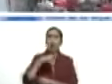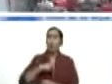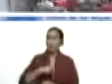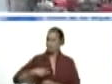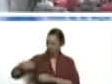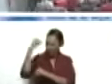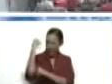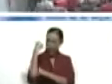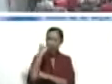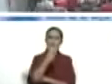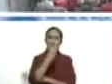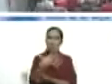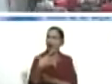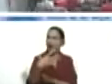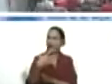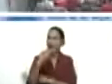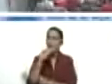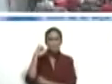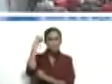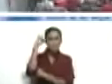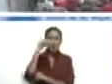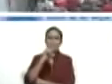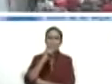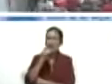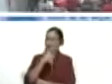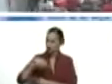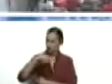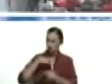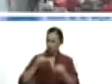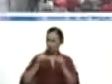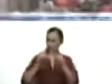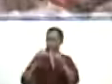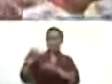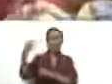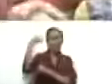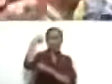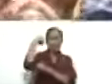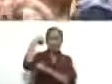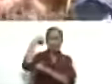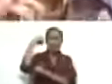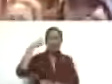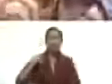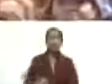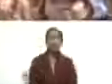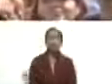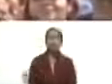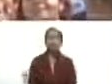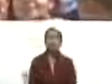o por las malas, vamos a ganar, siempre a ganar.